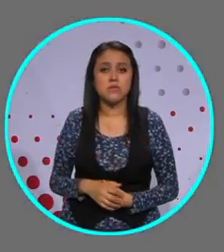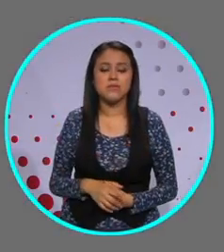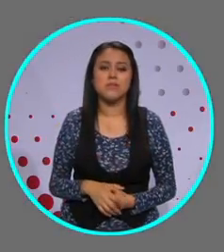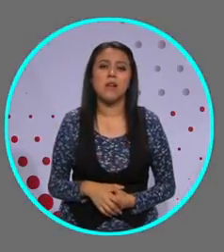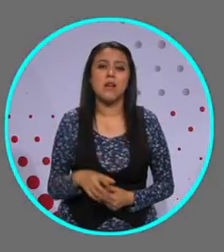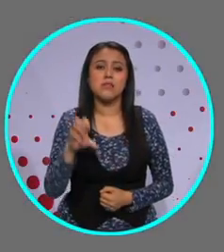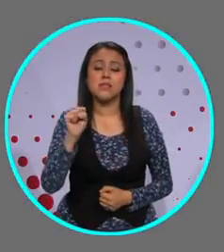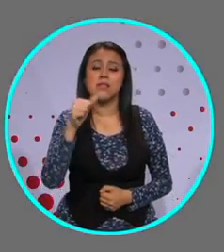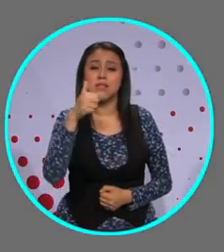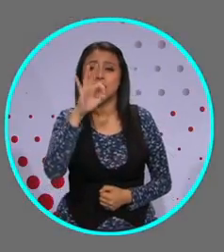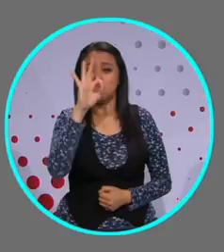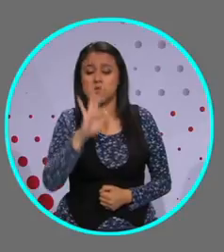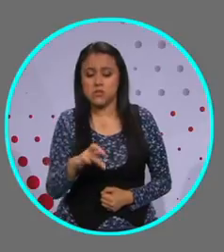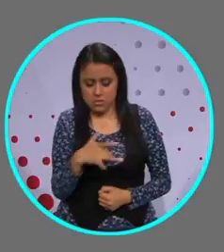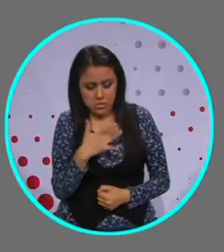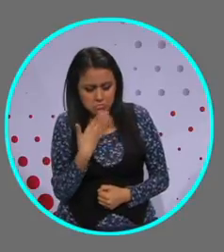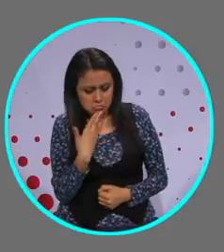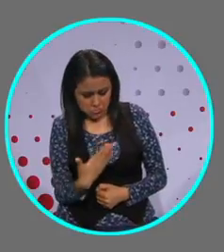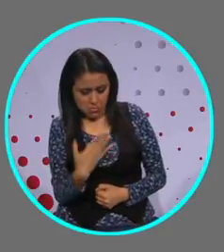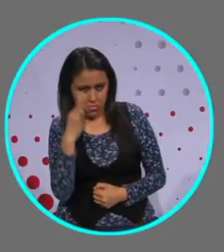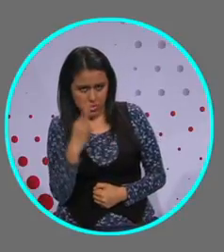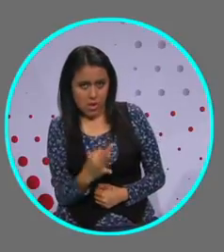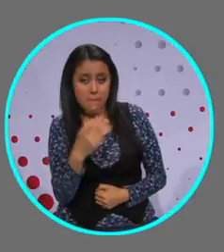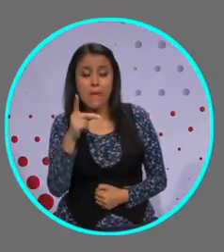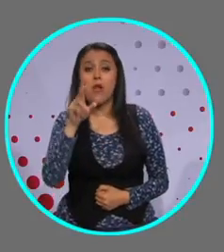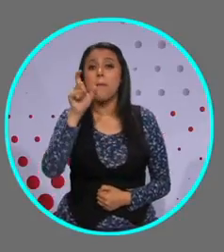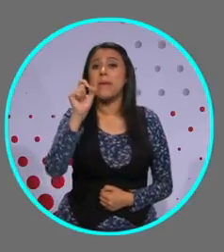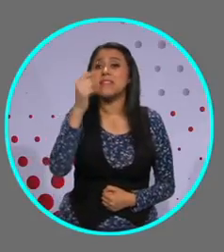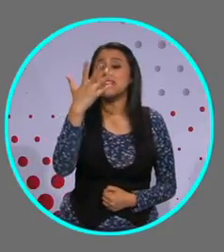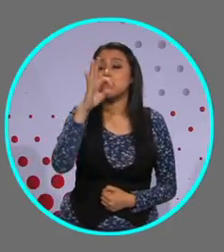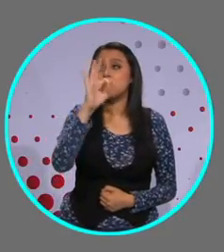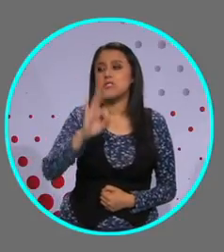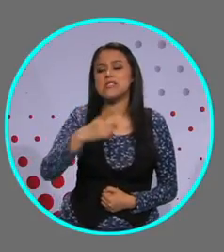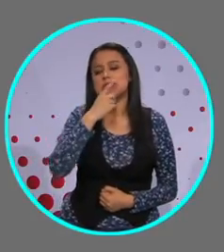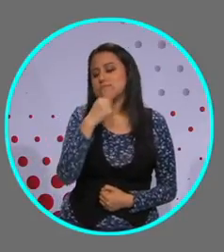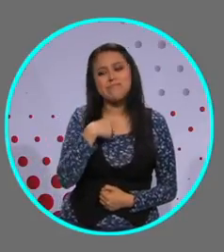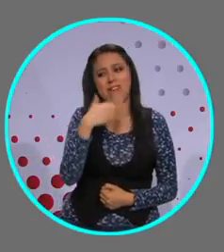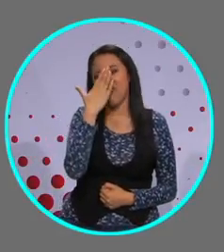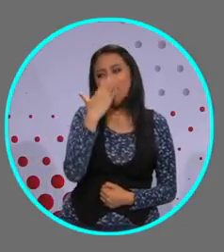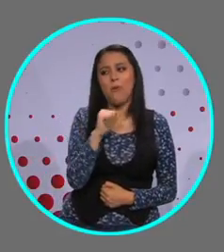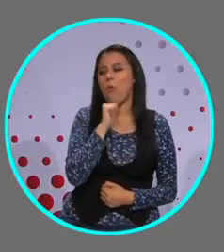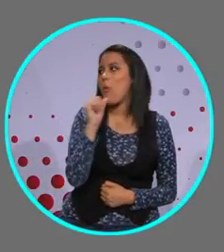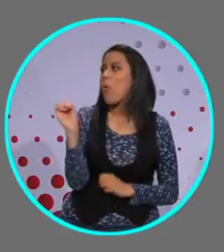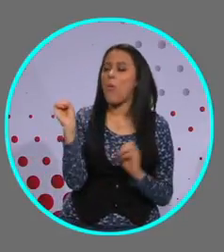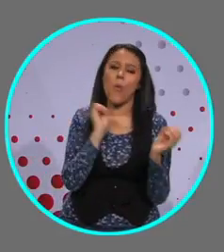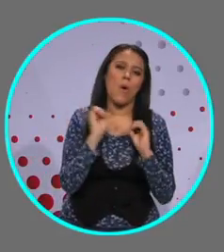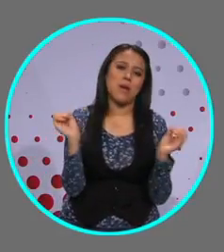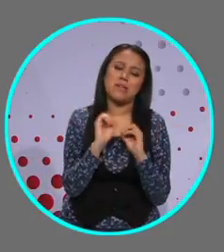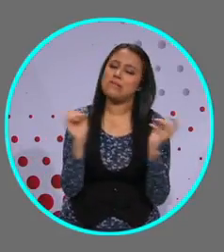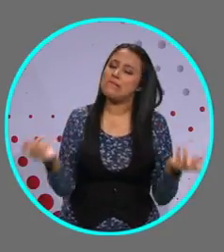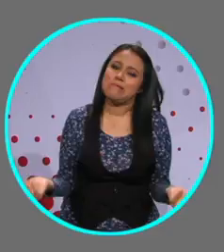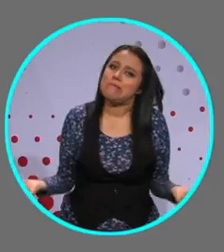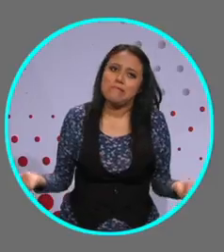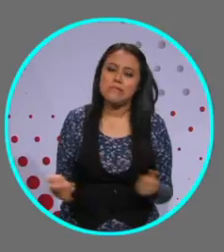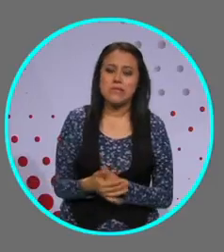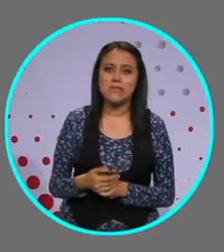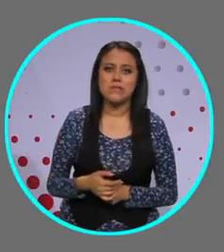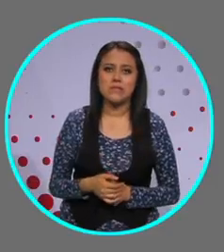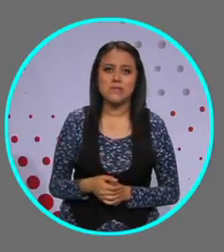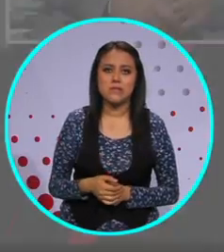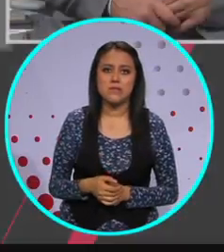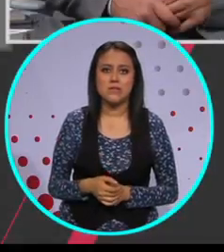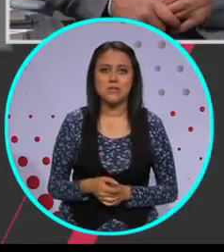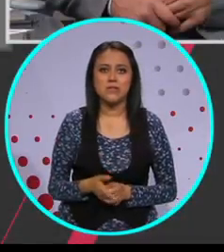66% se siente capaz pero hay un 25% que nota que los mexicanos no somos capaces ya perdimos hasta así es hasta el donde la